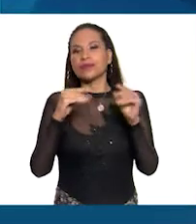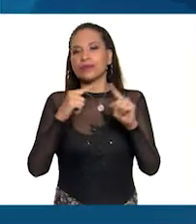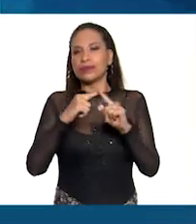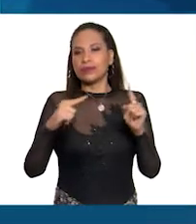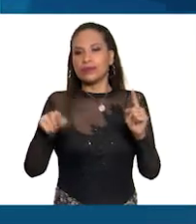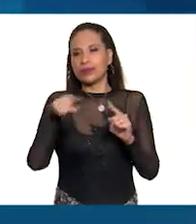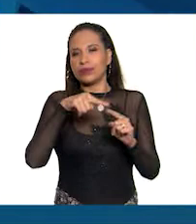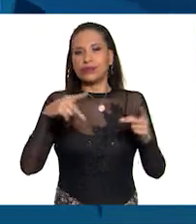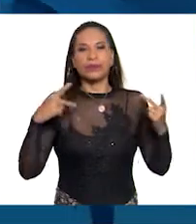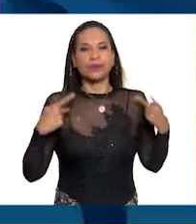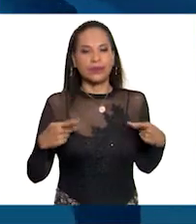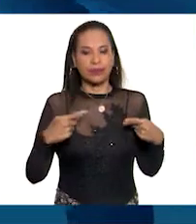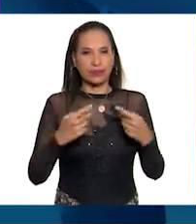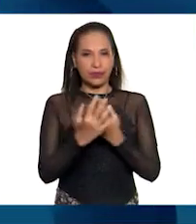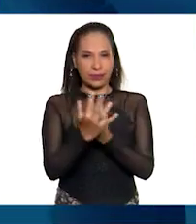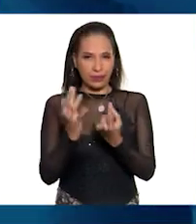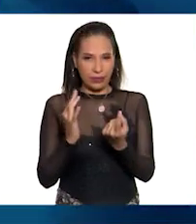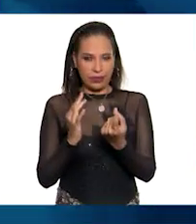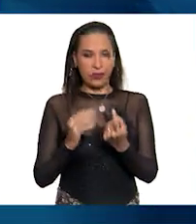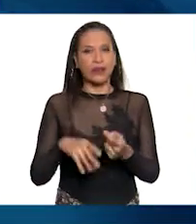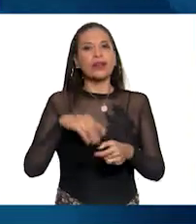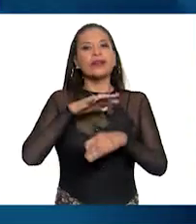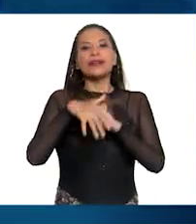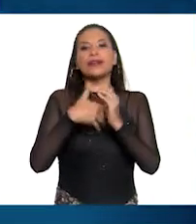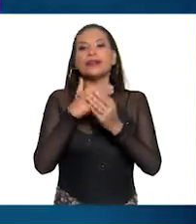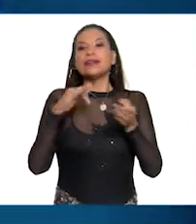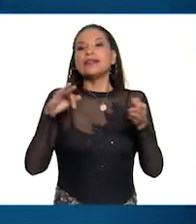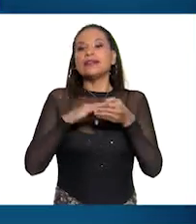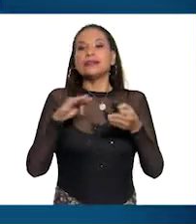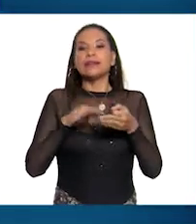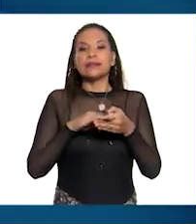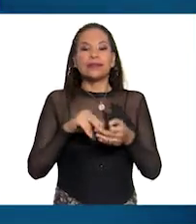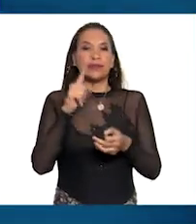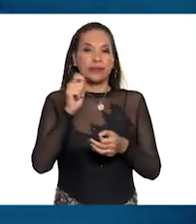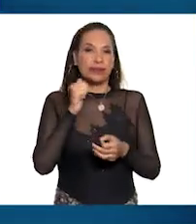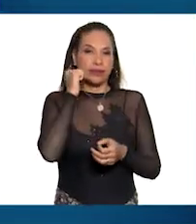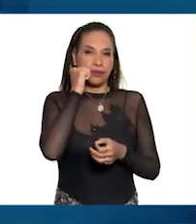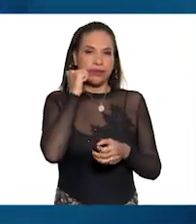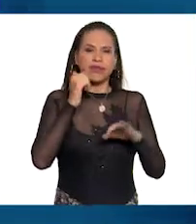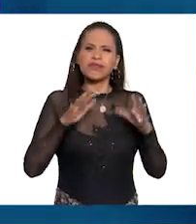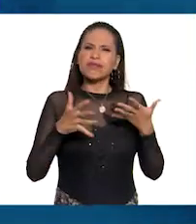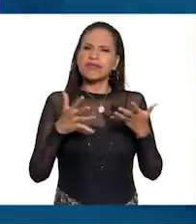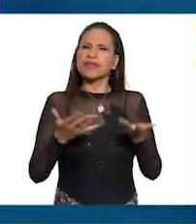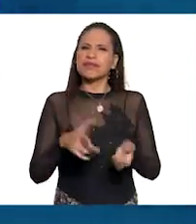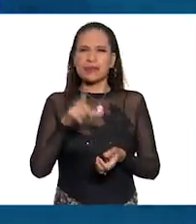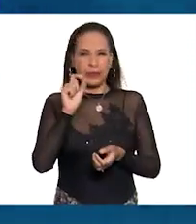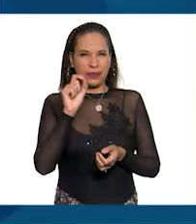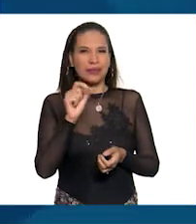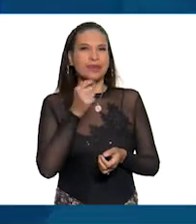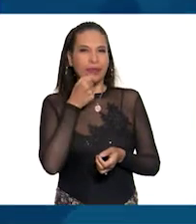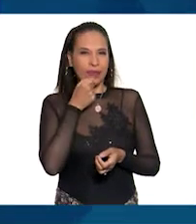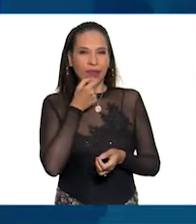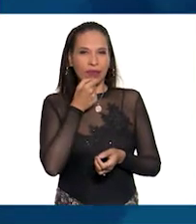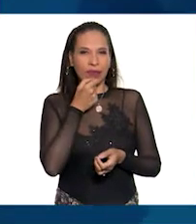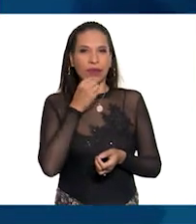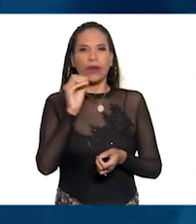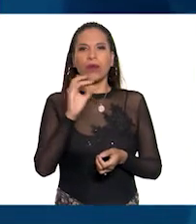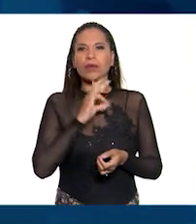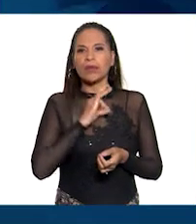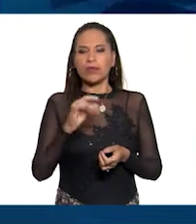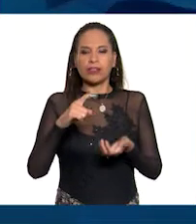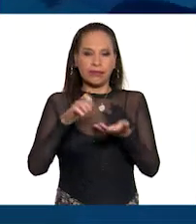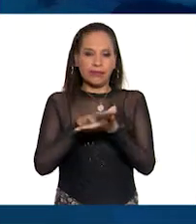metros entre tú y los demás. Lávate las manos muy seguido con agua y jabón por lo menos durante 20 segundos o